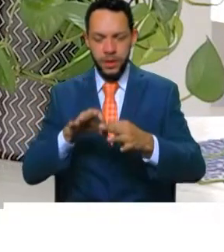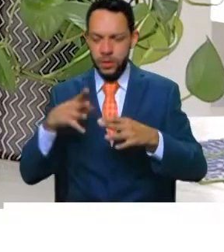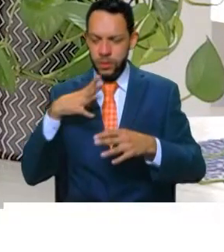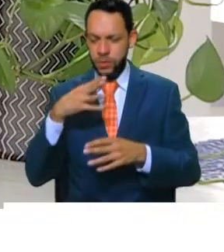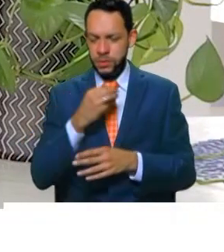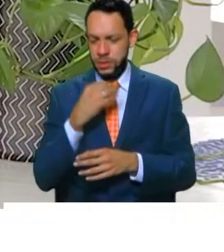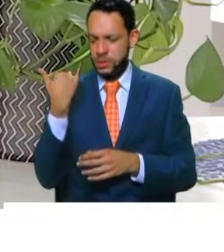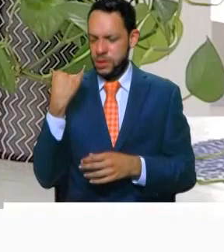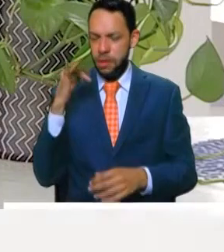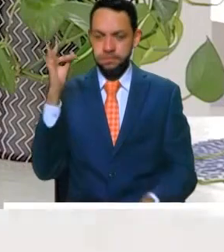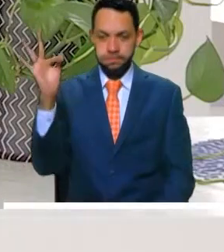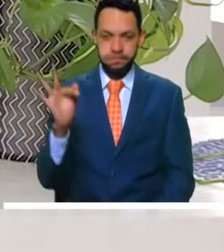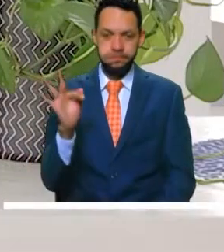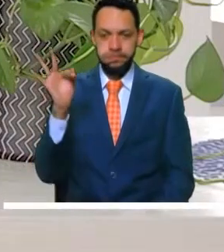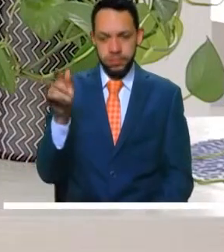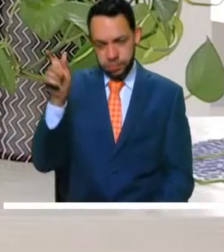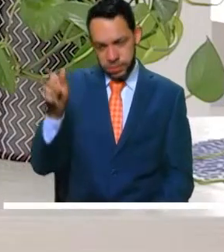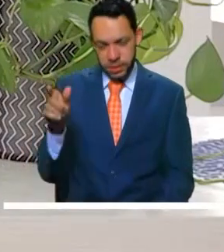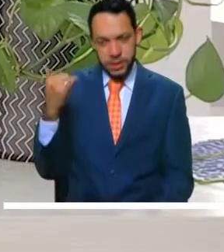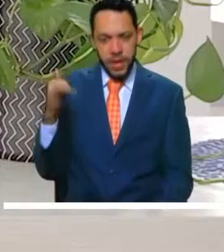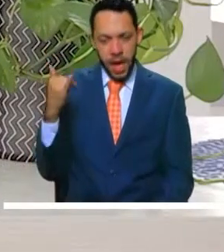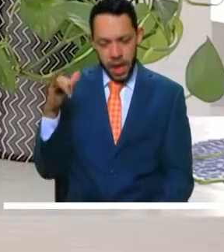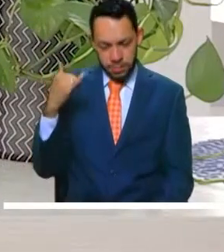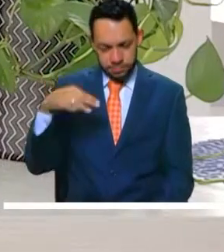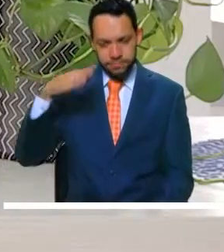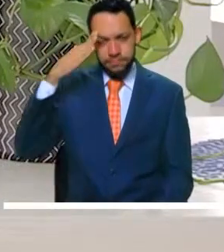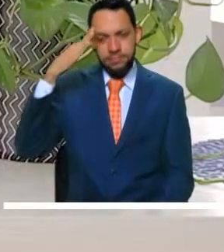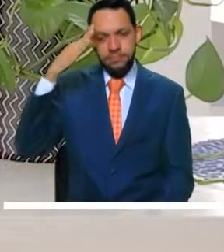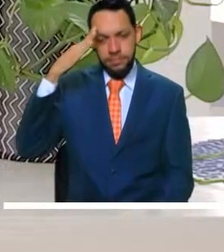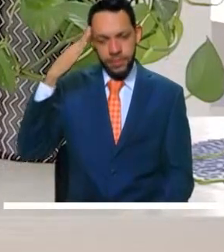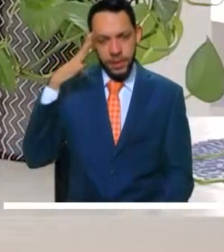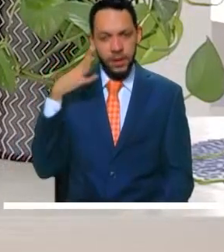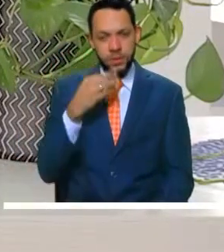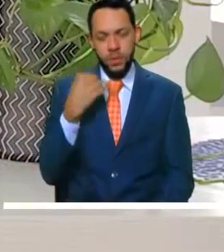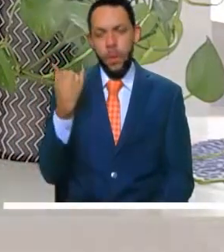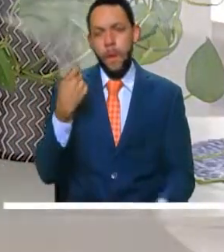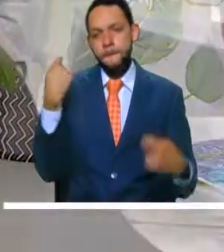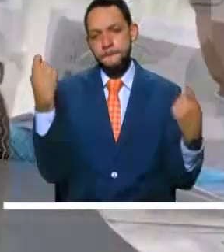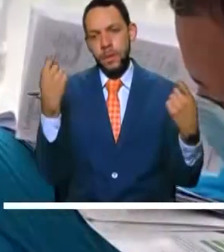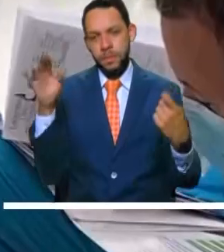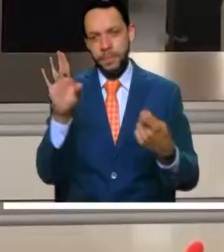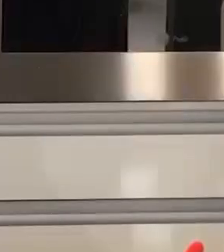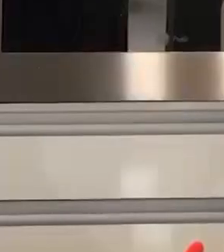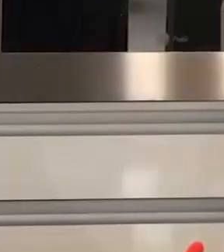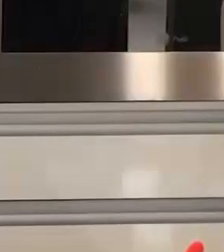de ello. Yo lo he hecho, yo lo he realizado. Entonces, vamos a unas notas saludables.